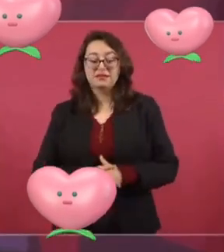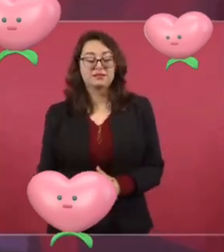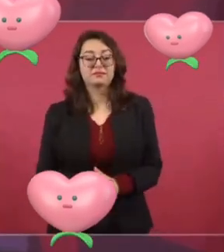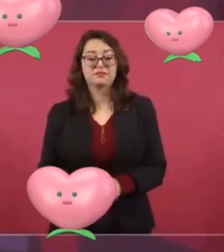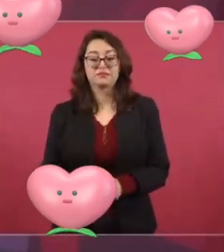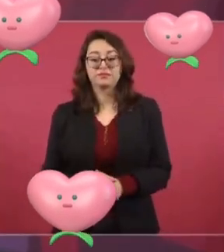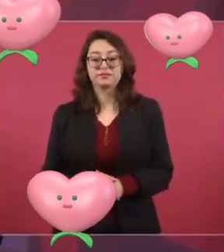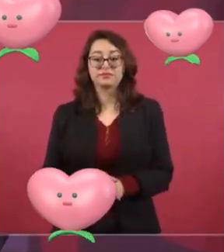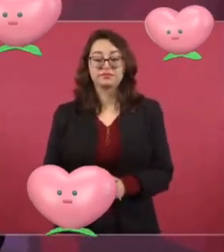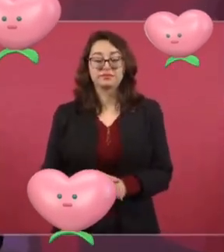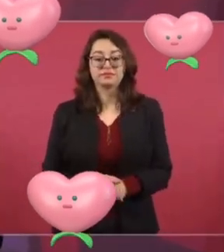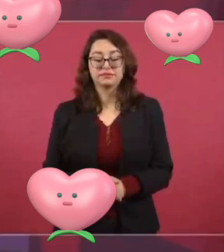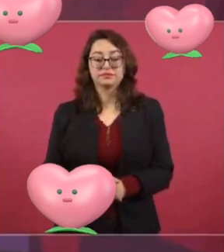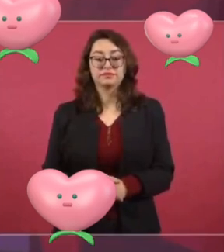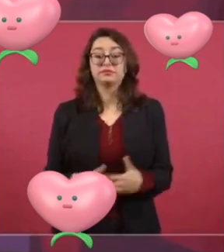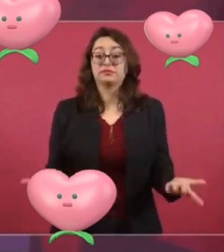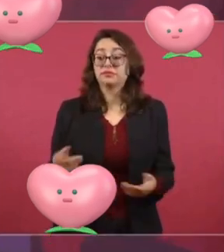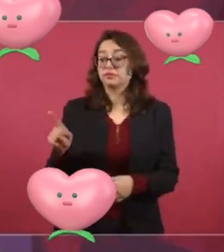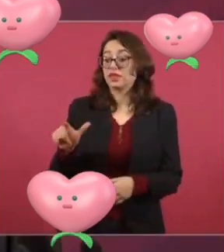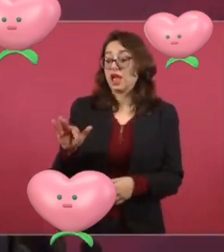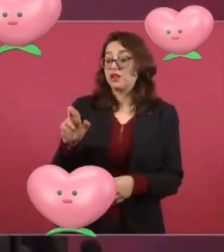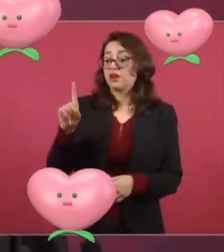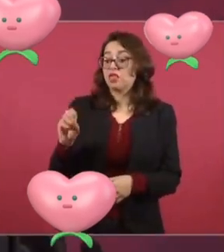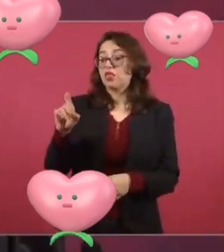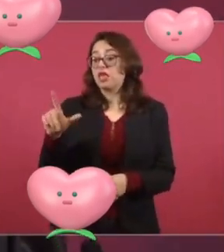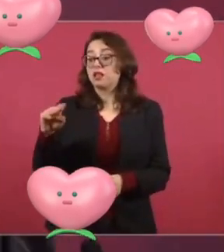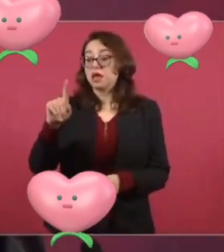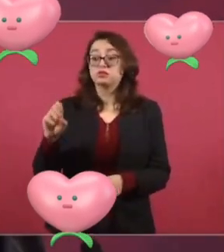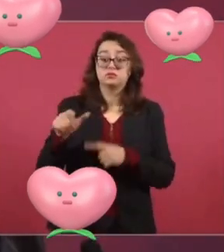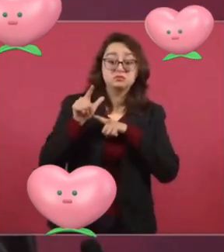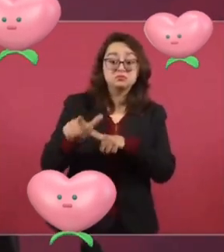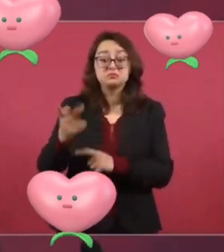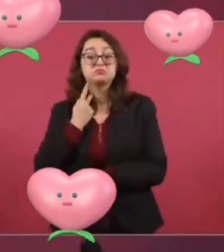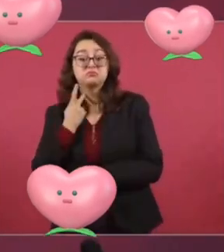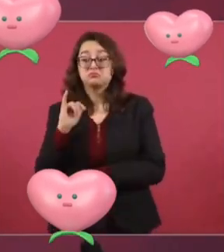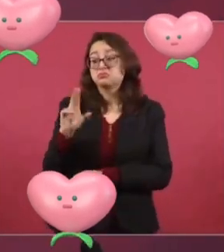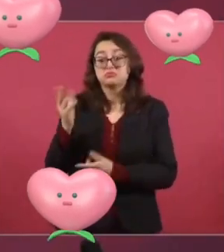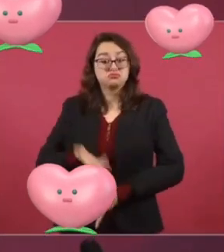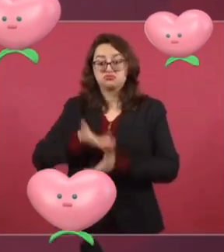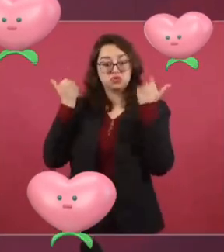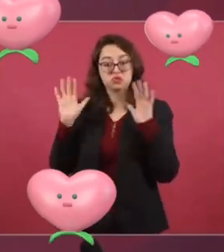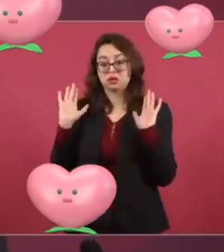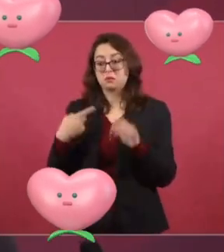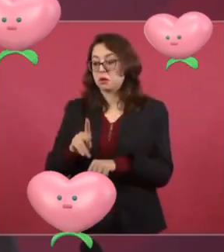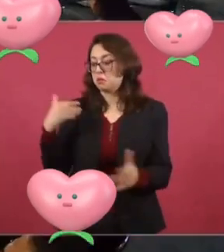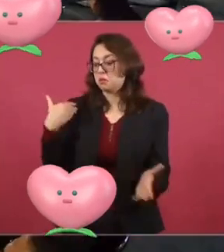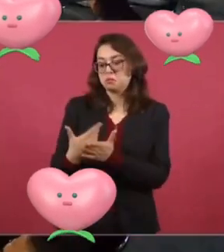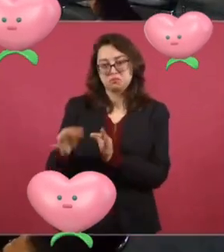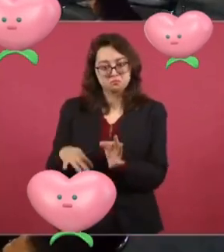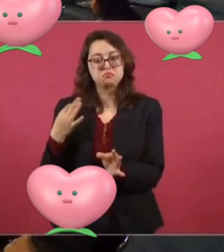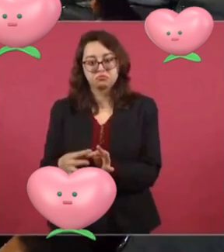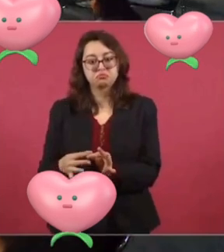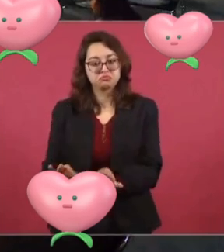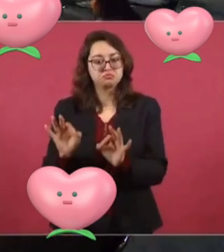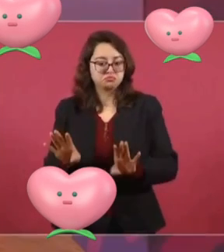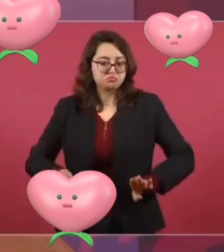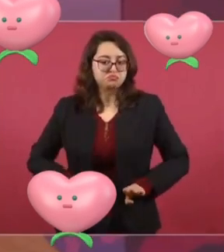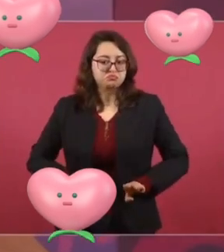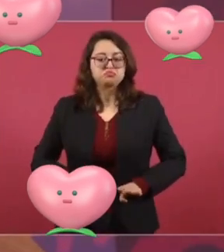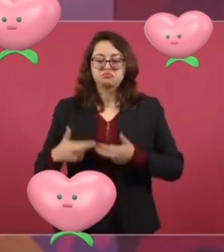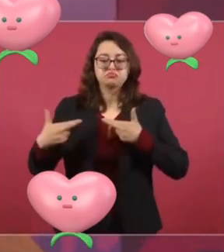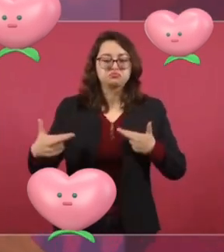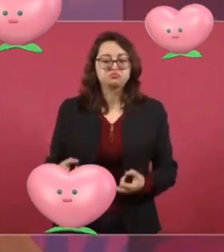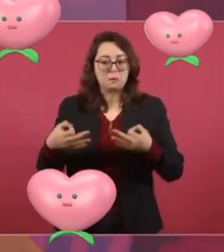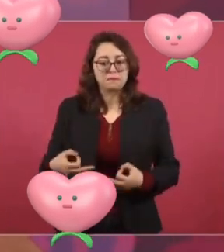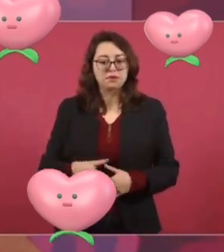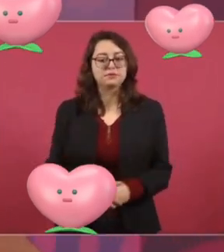sabemos qué decida Alfredo del Mazo hacia adelante, pero con nosotros ha tenido muy buena